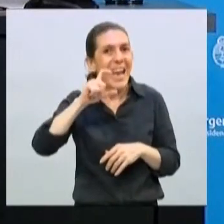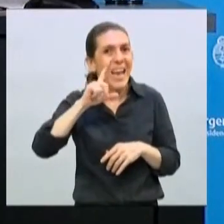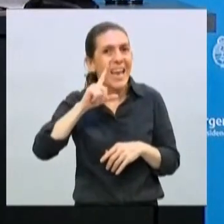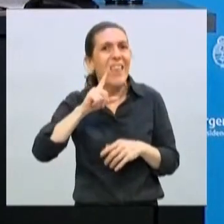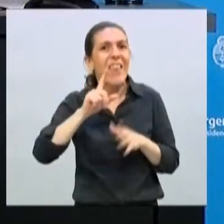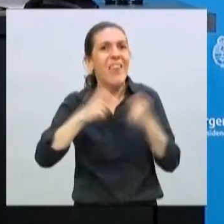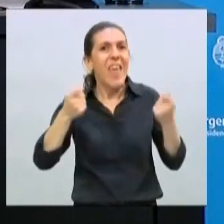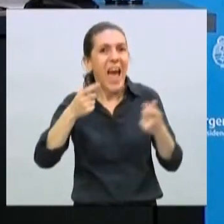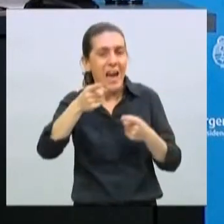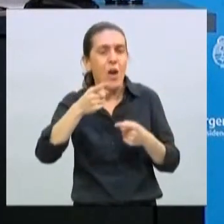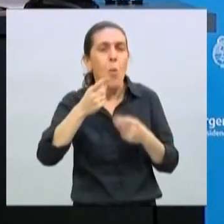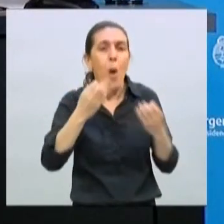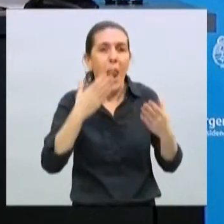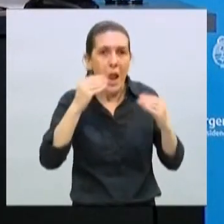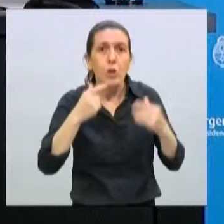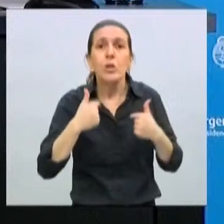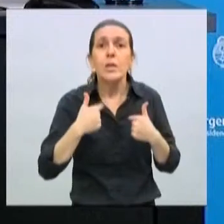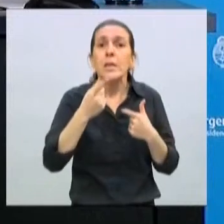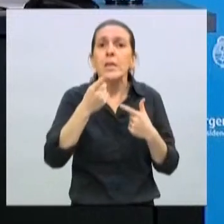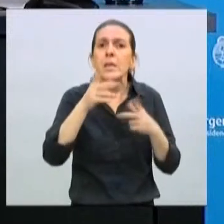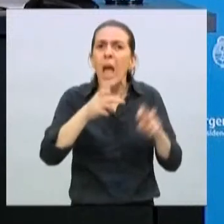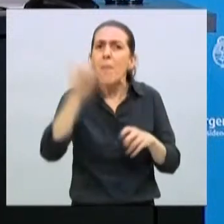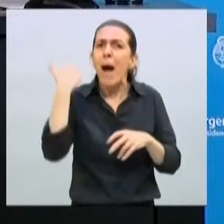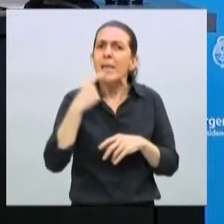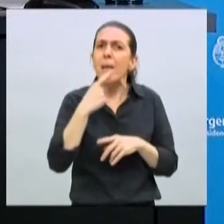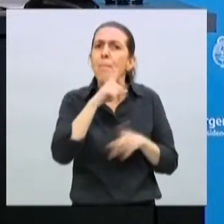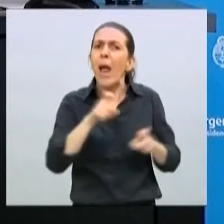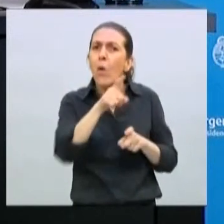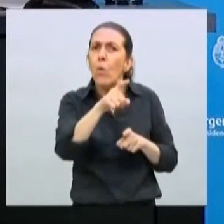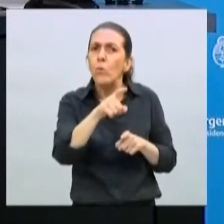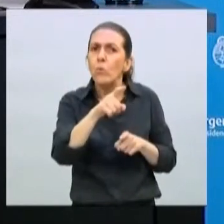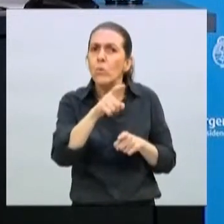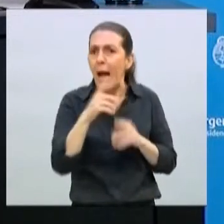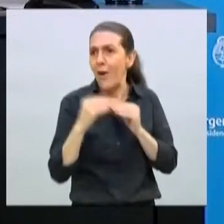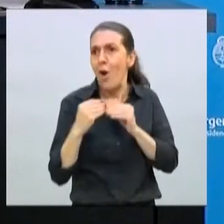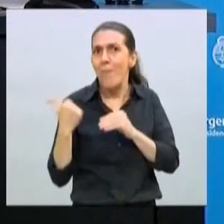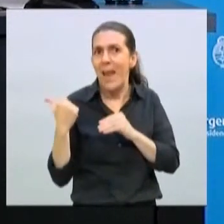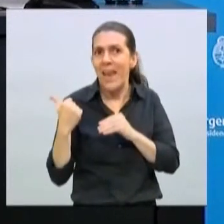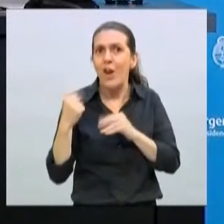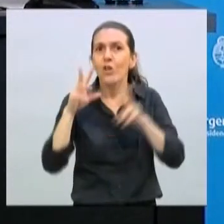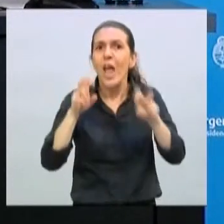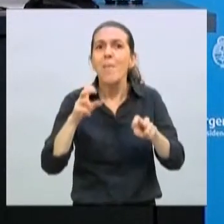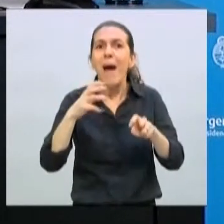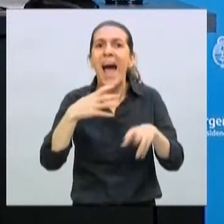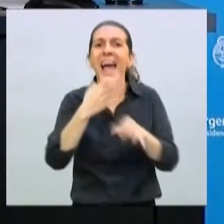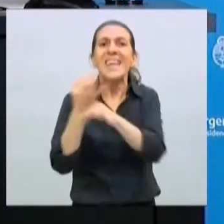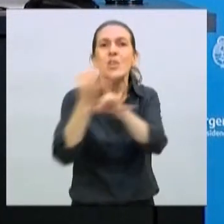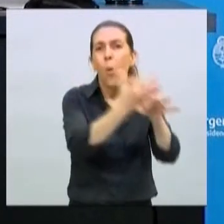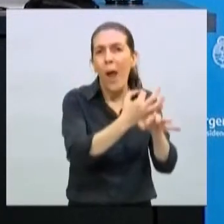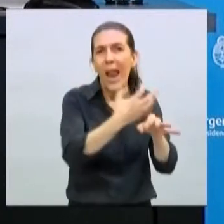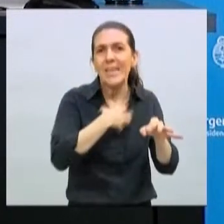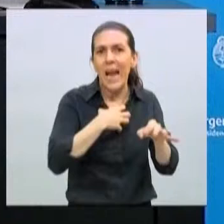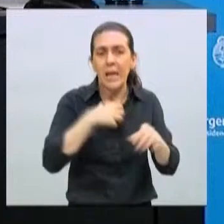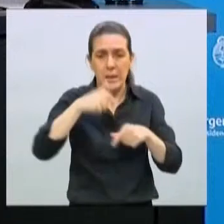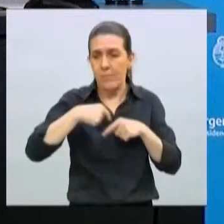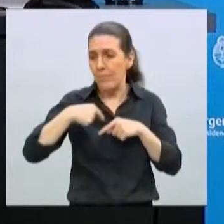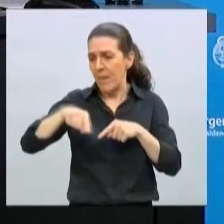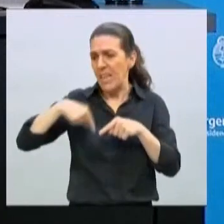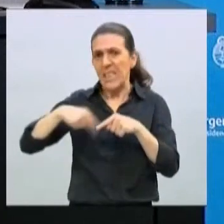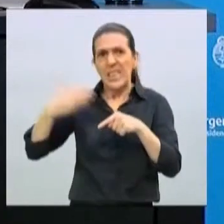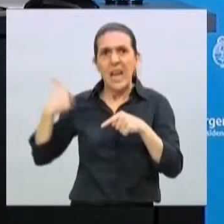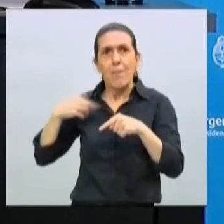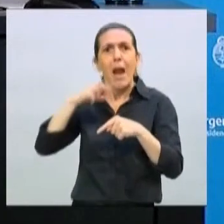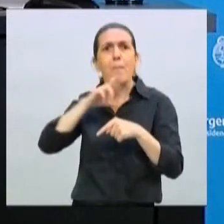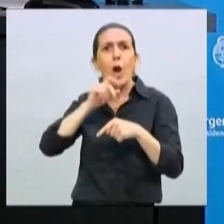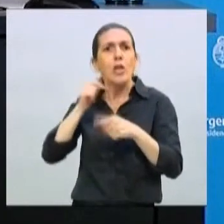noches. ¿Cómo estás? Retomando la pregunta recién del colega sobre las clases, esta semana el ministro de Educación, Nicolás